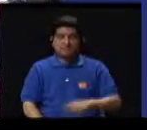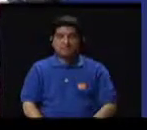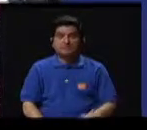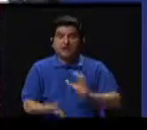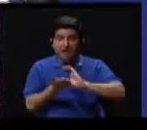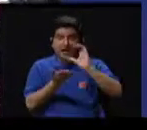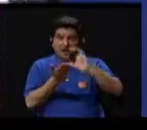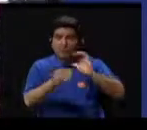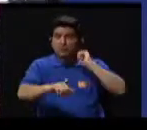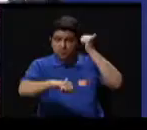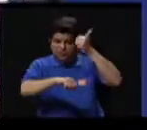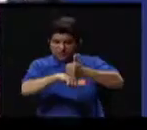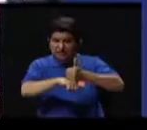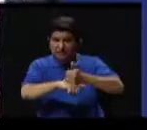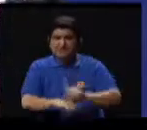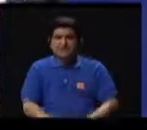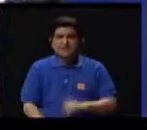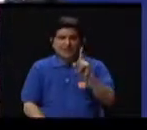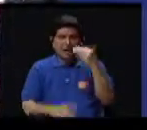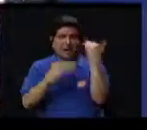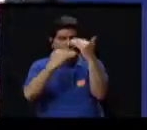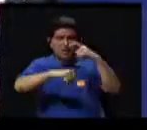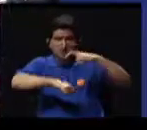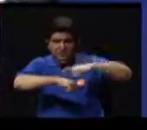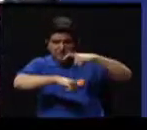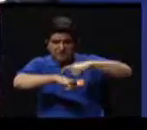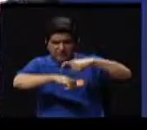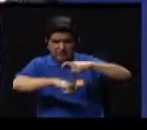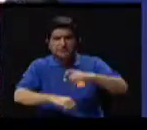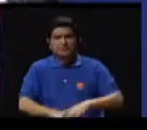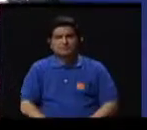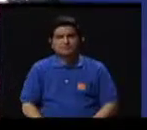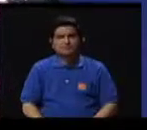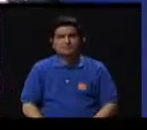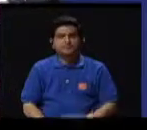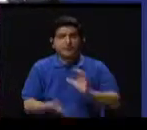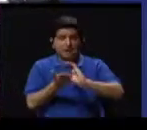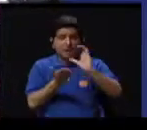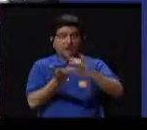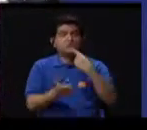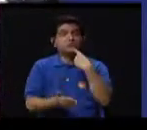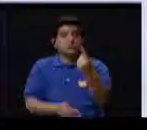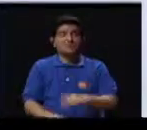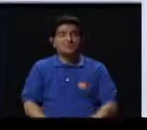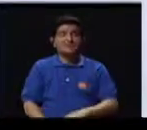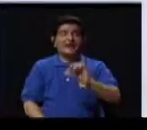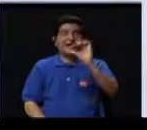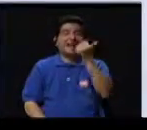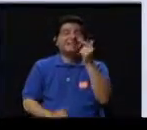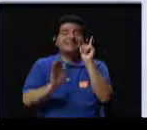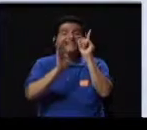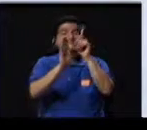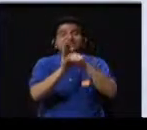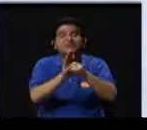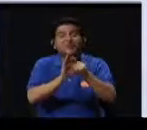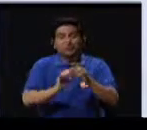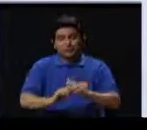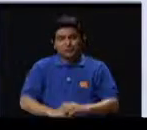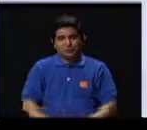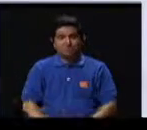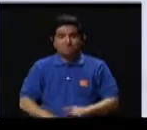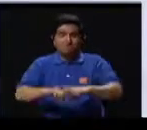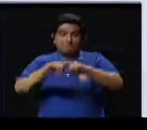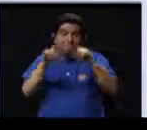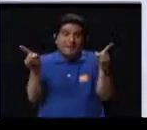el curso tenía un límite, el curso había establecido un límite. En realidad, el curso decía que eran 10 minutos.